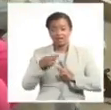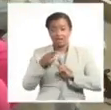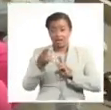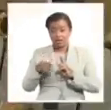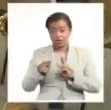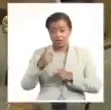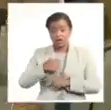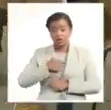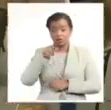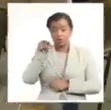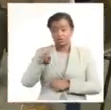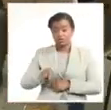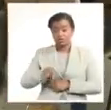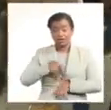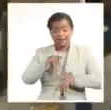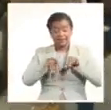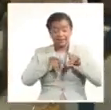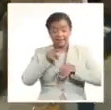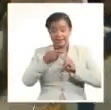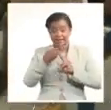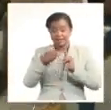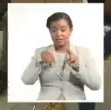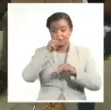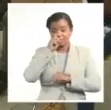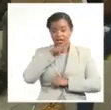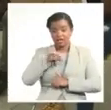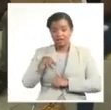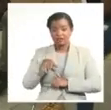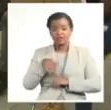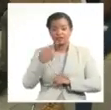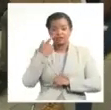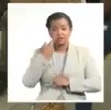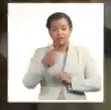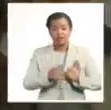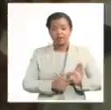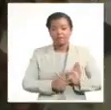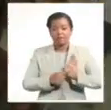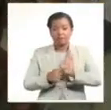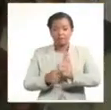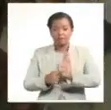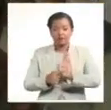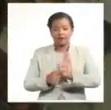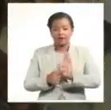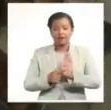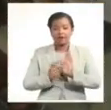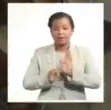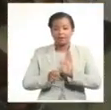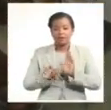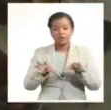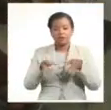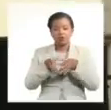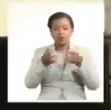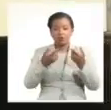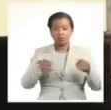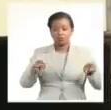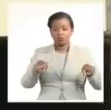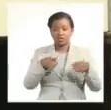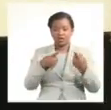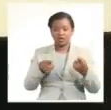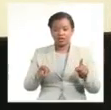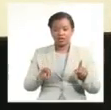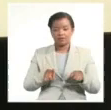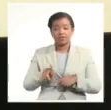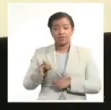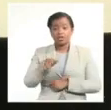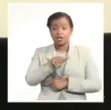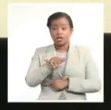Actuación, Títeres y Teatro para Niños, contó con la presentación de la Jazz Band del Conservatorio Amadeo Roldán. Asimismo, el escenario